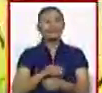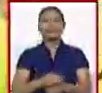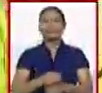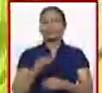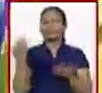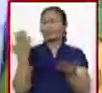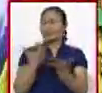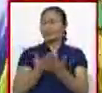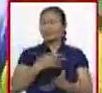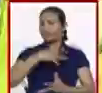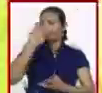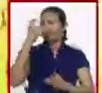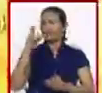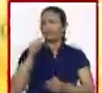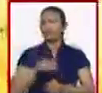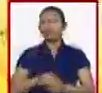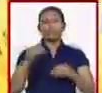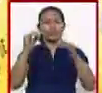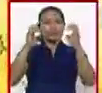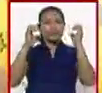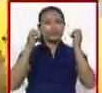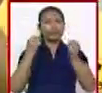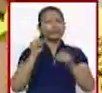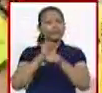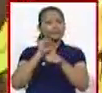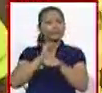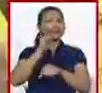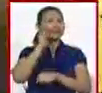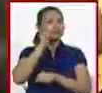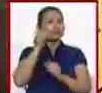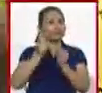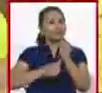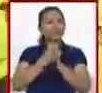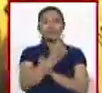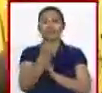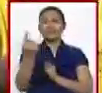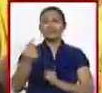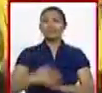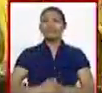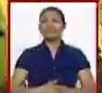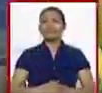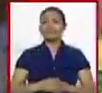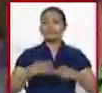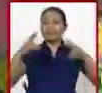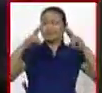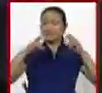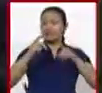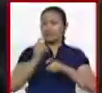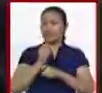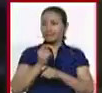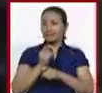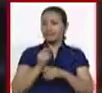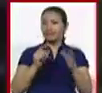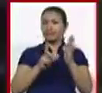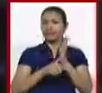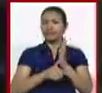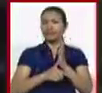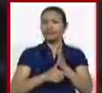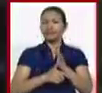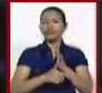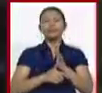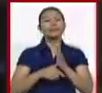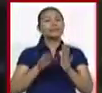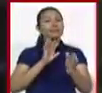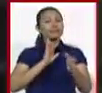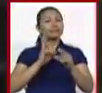¿Vinieron de forma violenta? No, papá, somos educados, todos ganamos el pan de cada día cada uno, sino que vinimos sobre la revisión técnica para hablar, miren, papá. Posteriormente se instalaron en